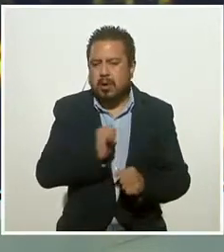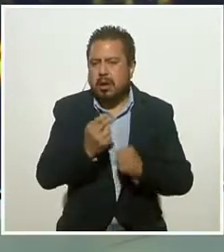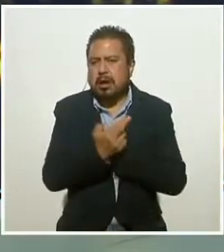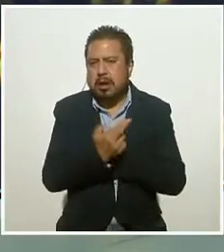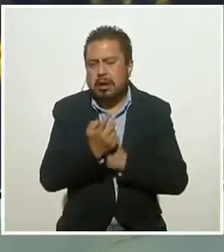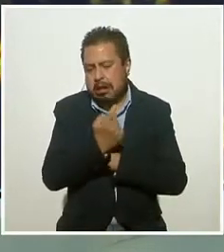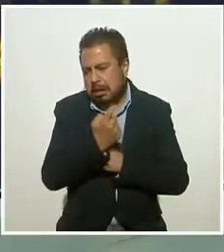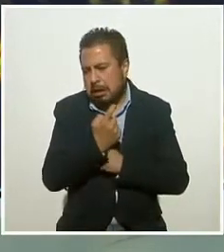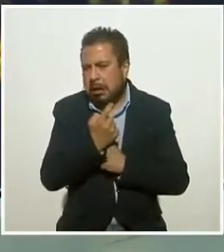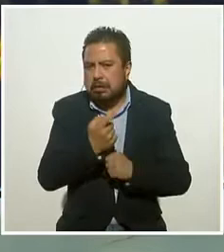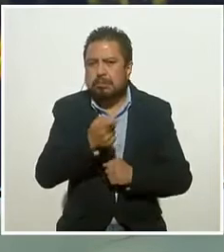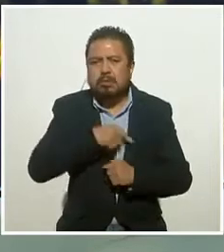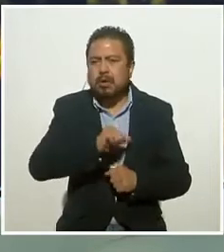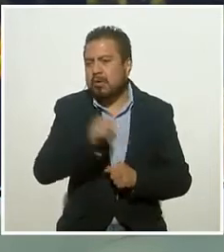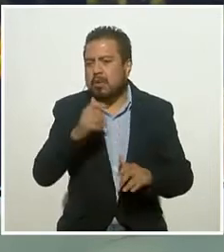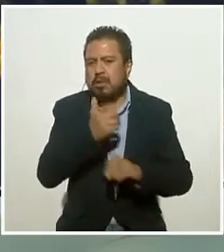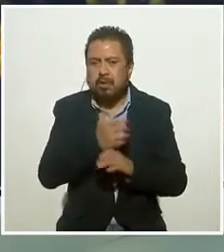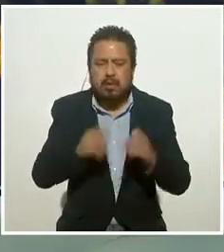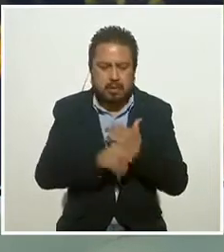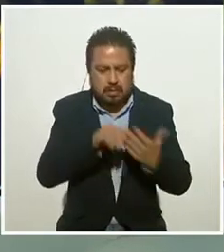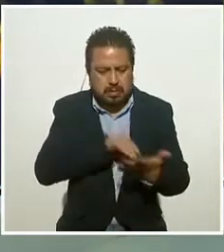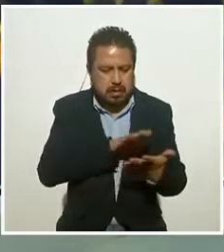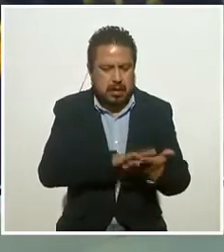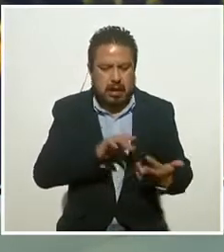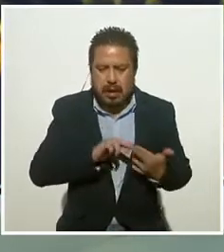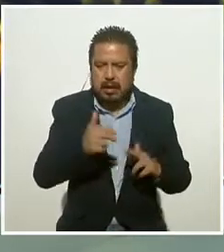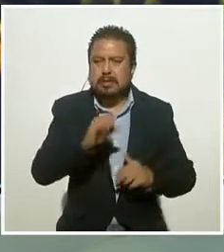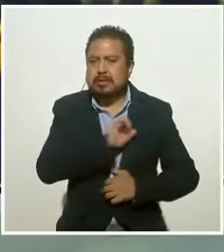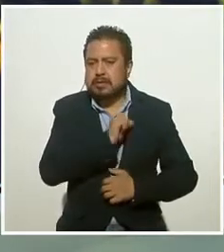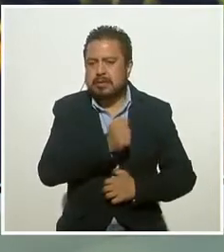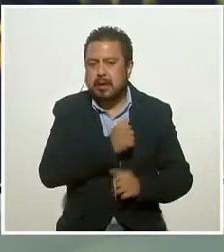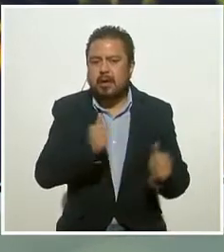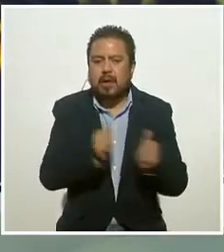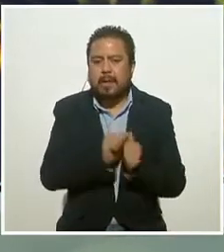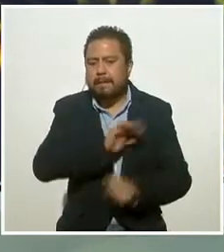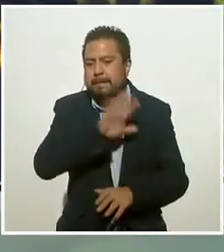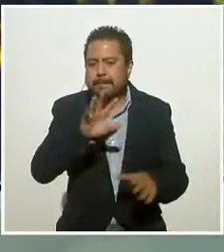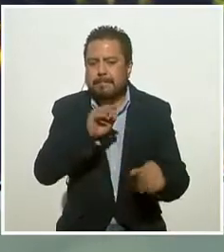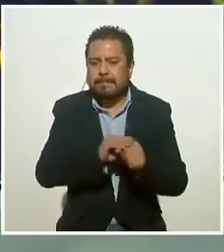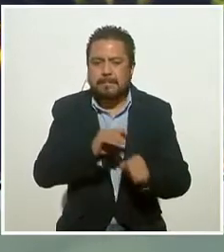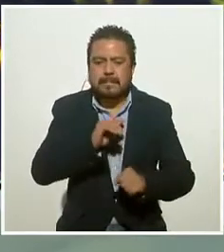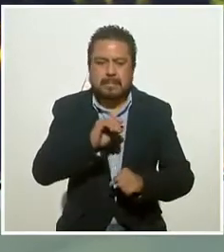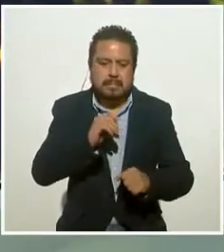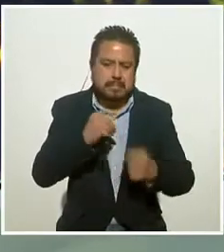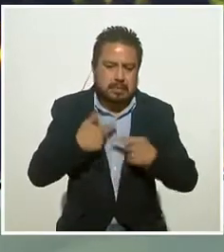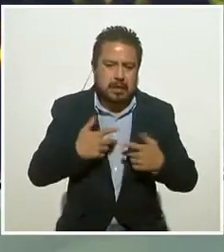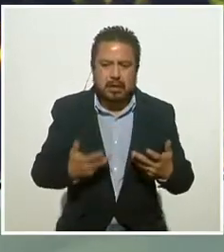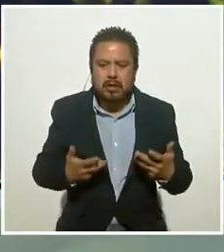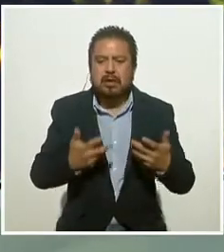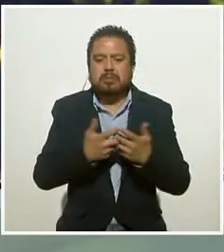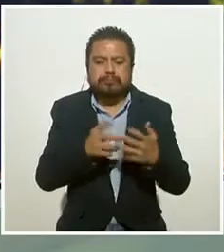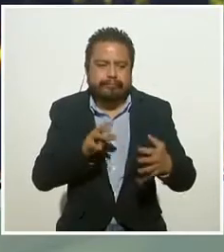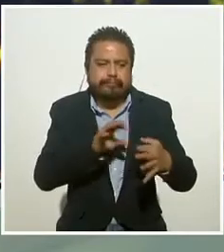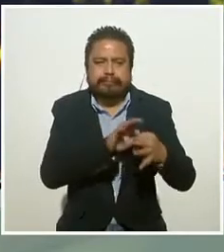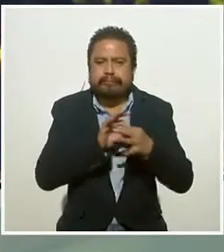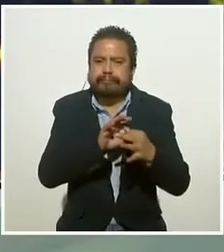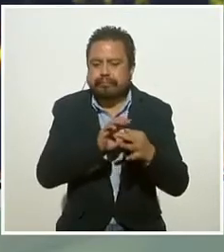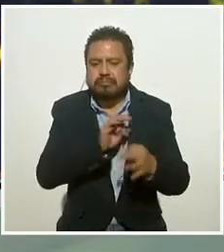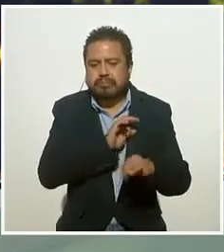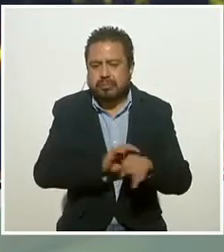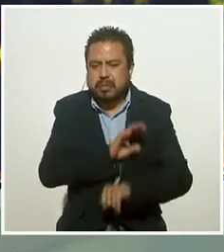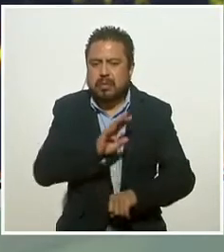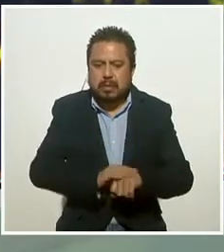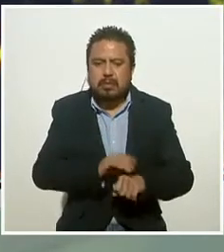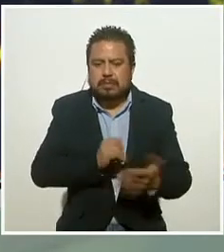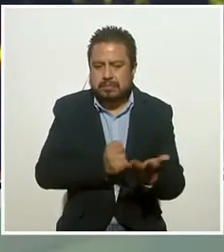regularlas. Por otro lado, establecer relaciones sanas con las demás personas basadas en la empatía, basadas en la colaboración y que también nos permite